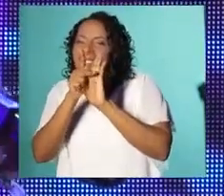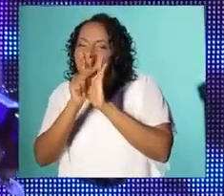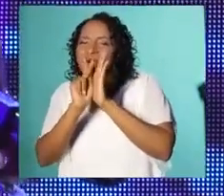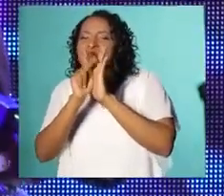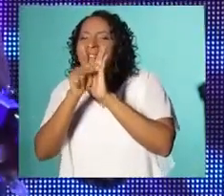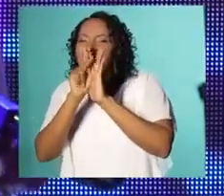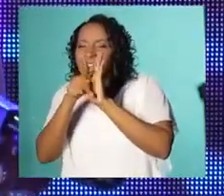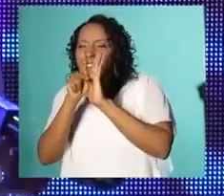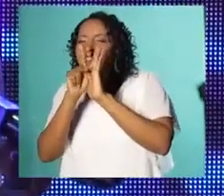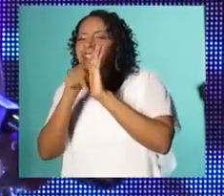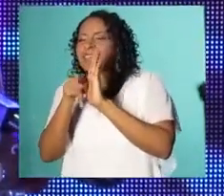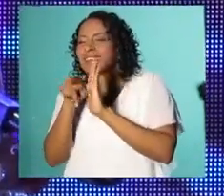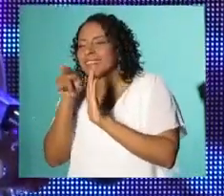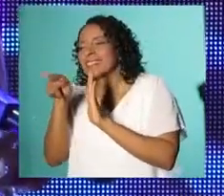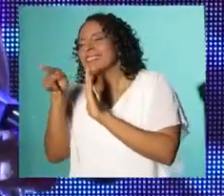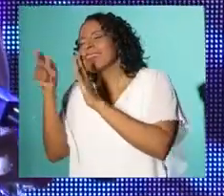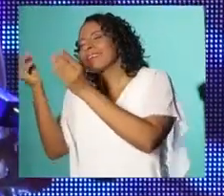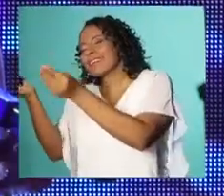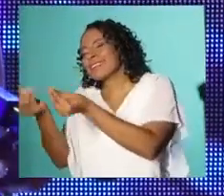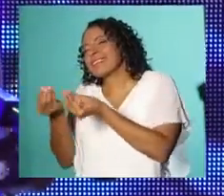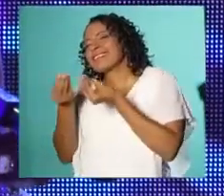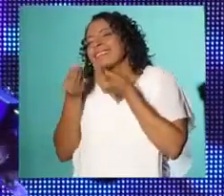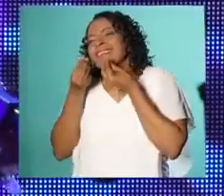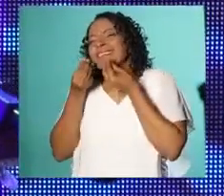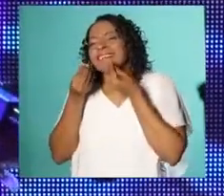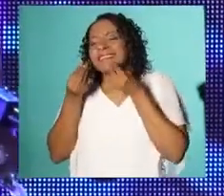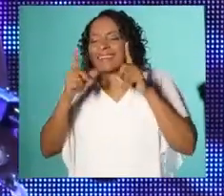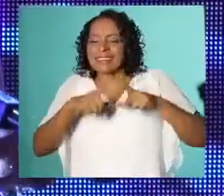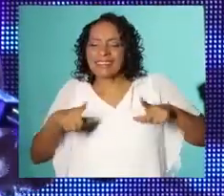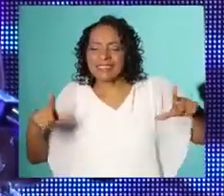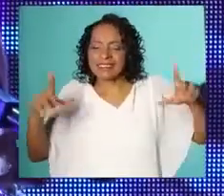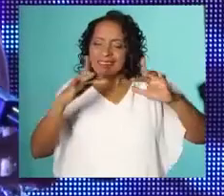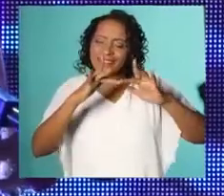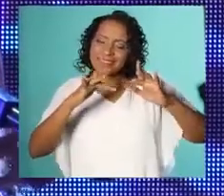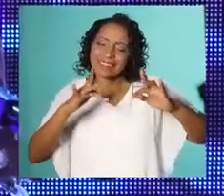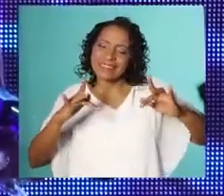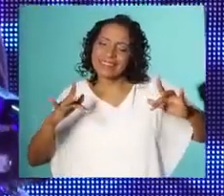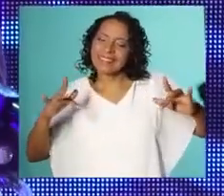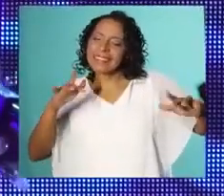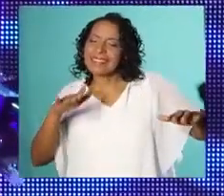das es un oasis en un desierto. Una